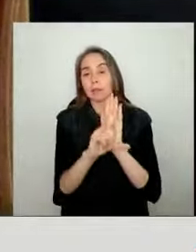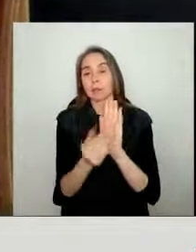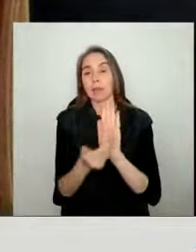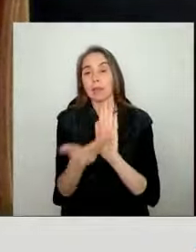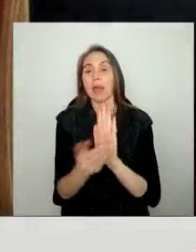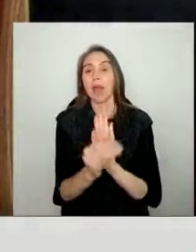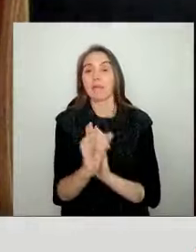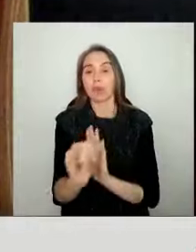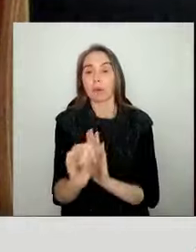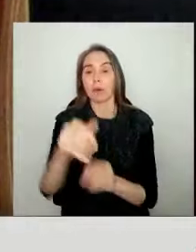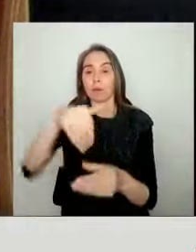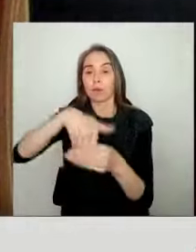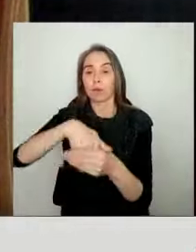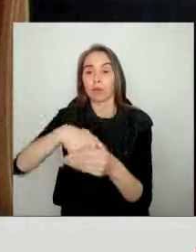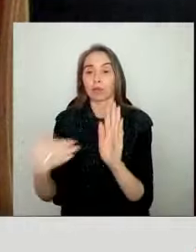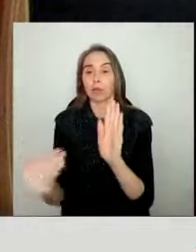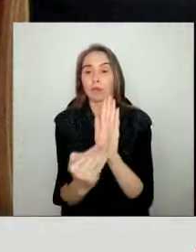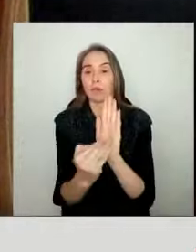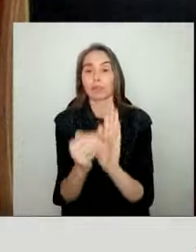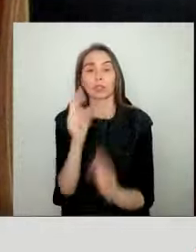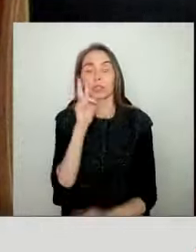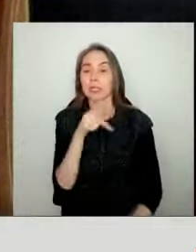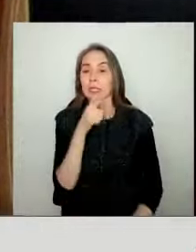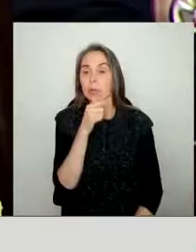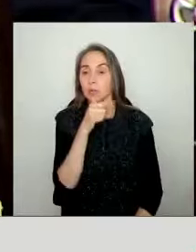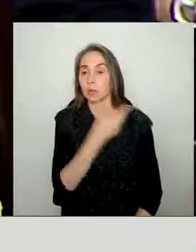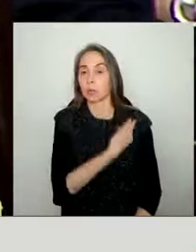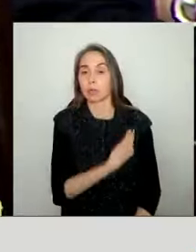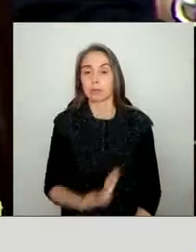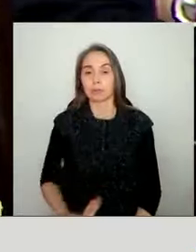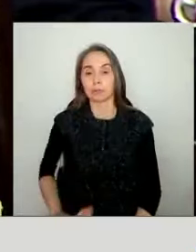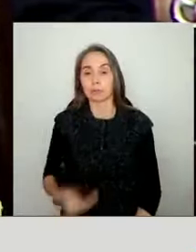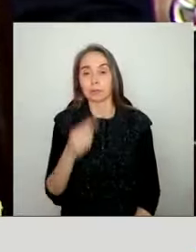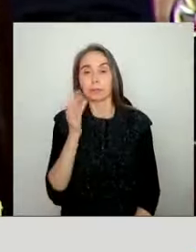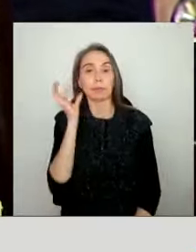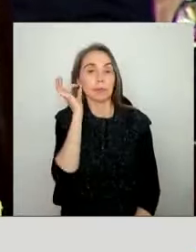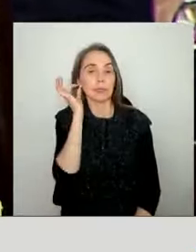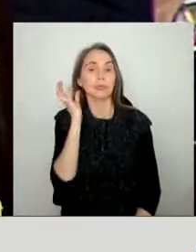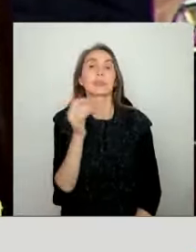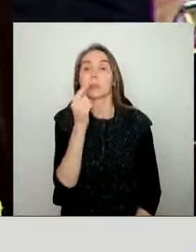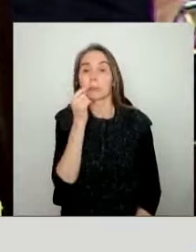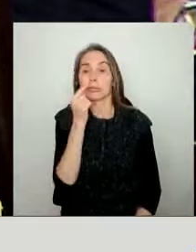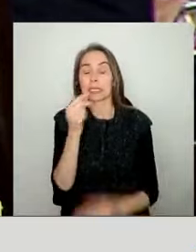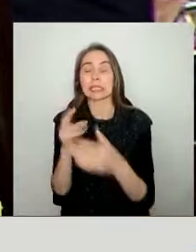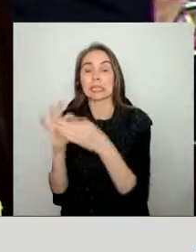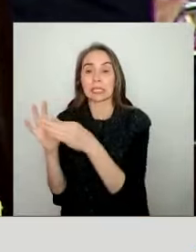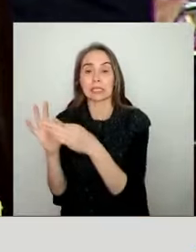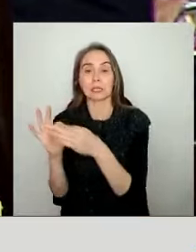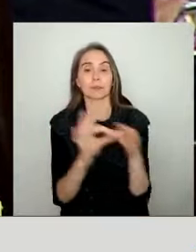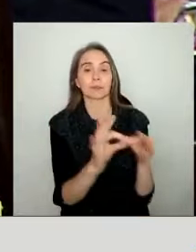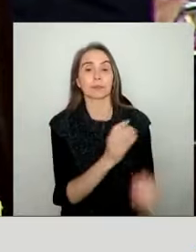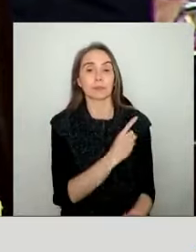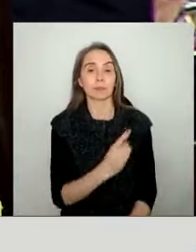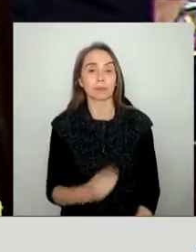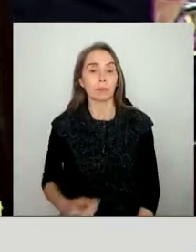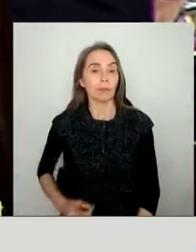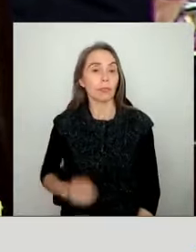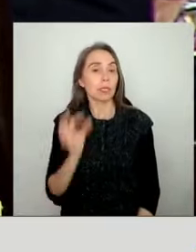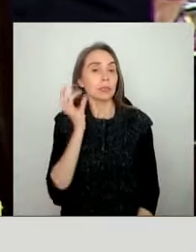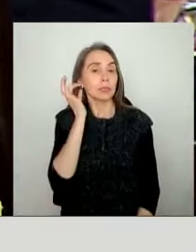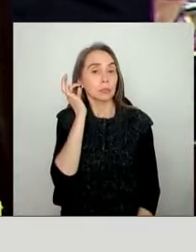voto a favor sin ninguna duda presidente gracias gracias diputada eh No